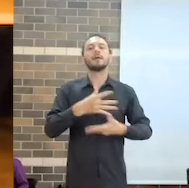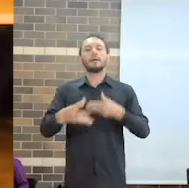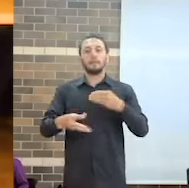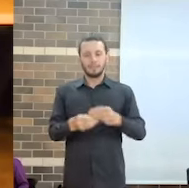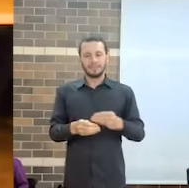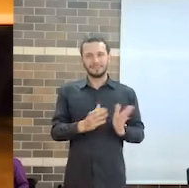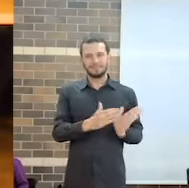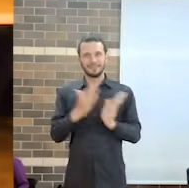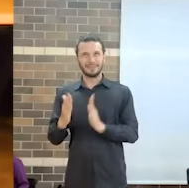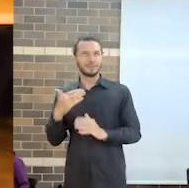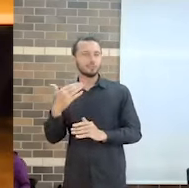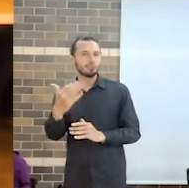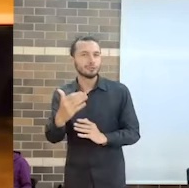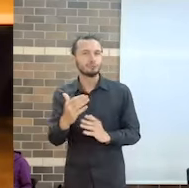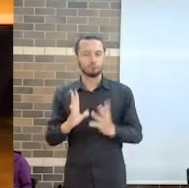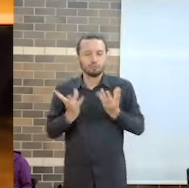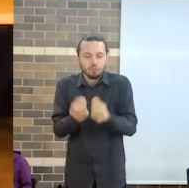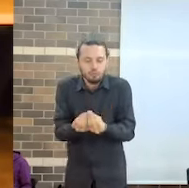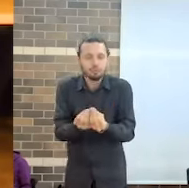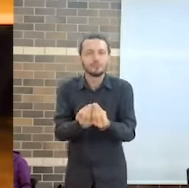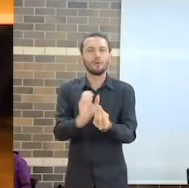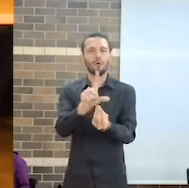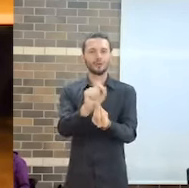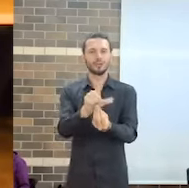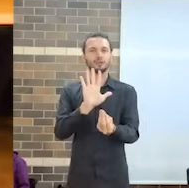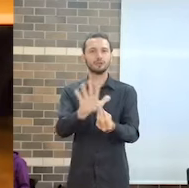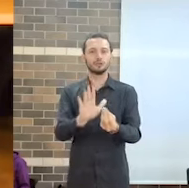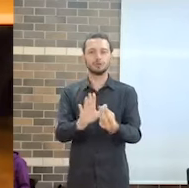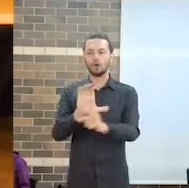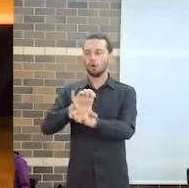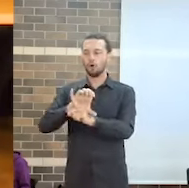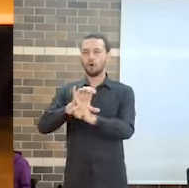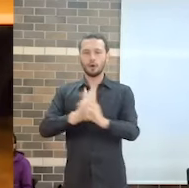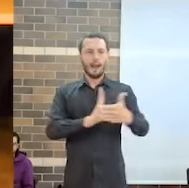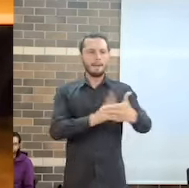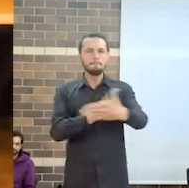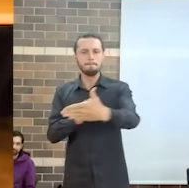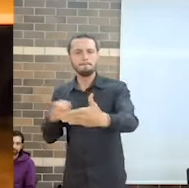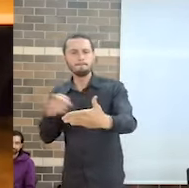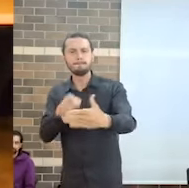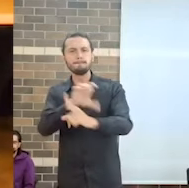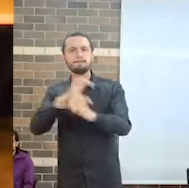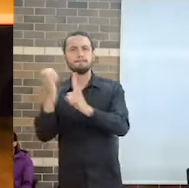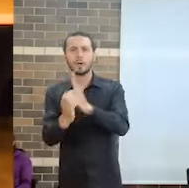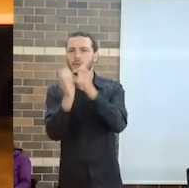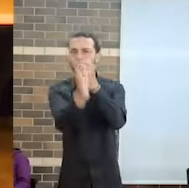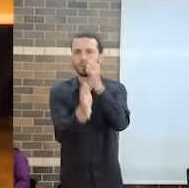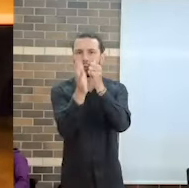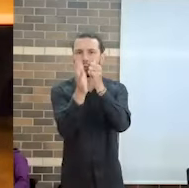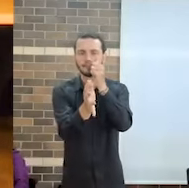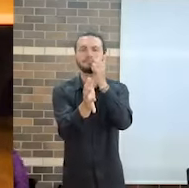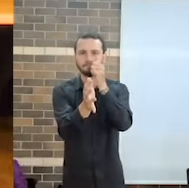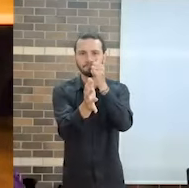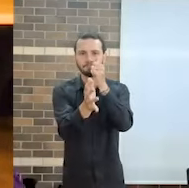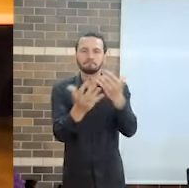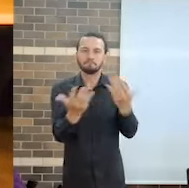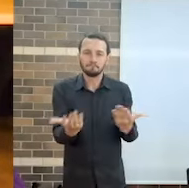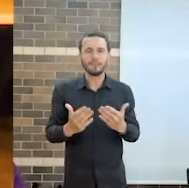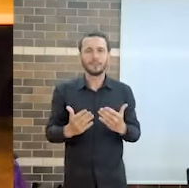11, que fueron de barreras culturales y lingüísticas. Entonces,